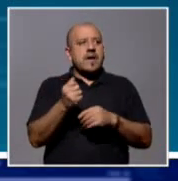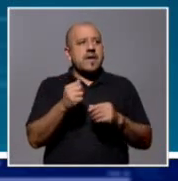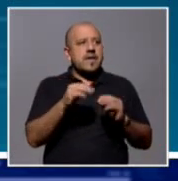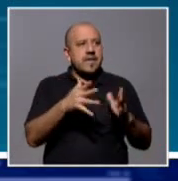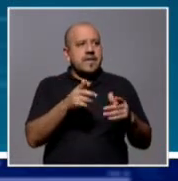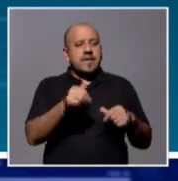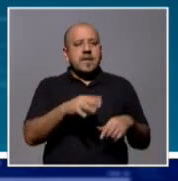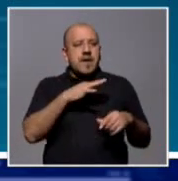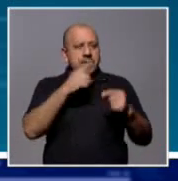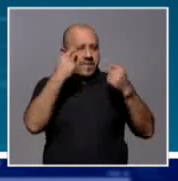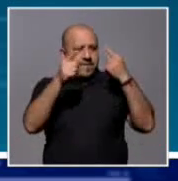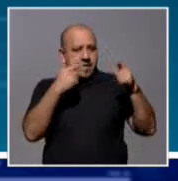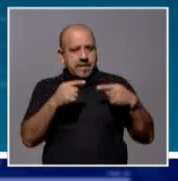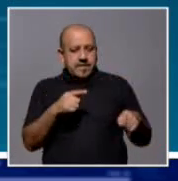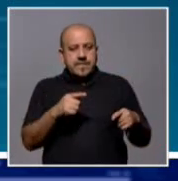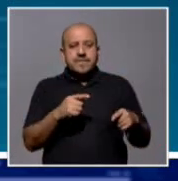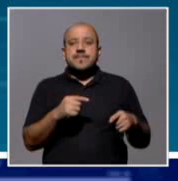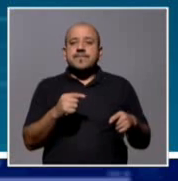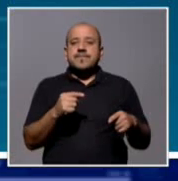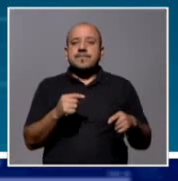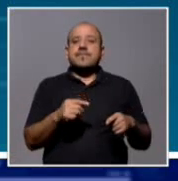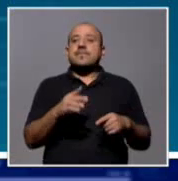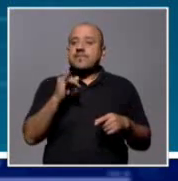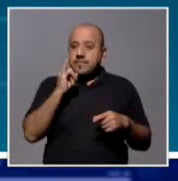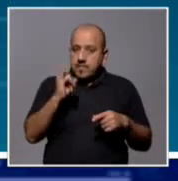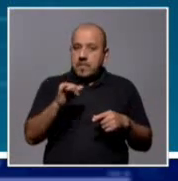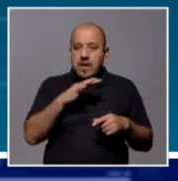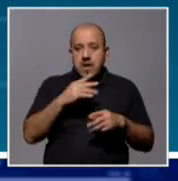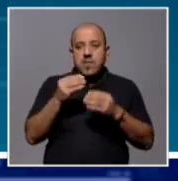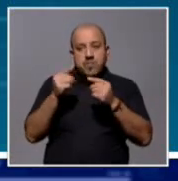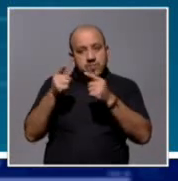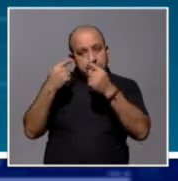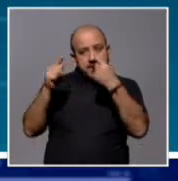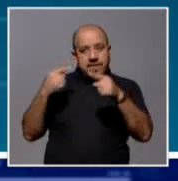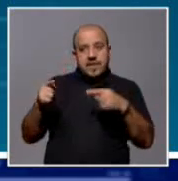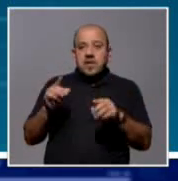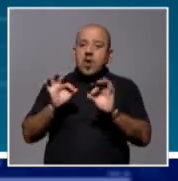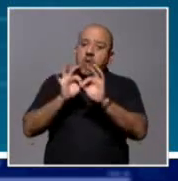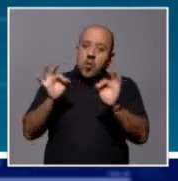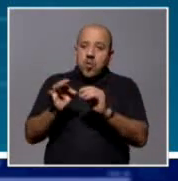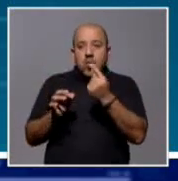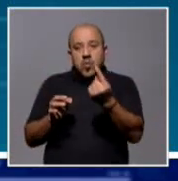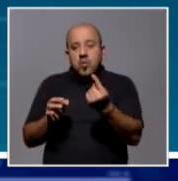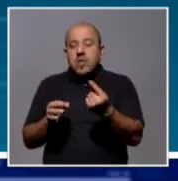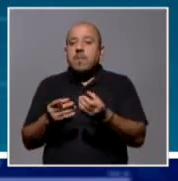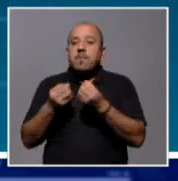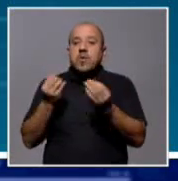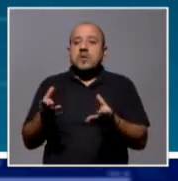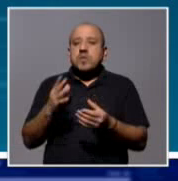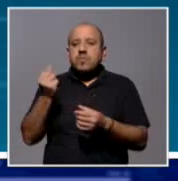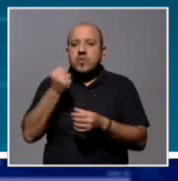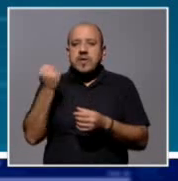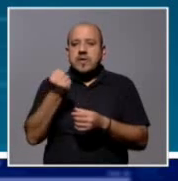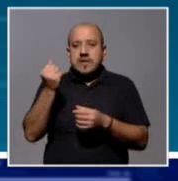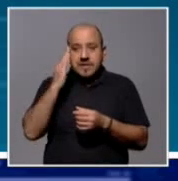hay muchas en cada país. Sí, puede tener varias en cada país o solamente una, eso depende mucho. Por eso es importante saber